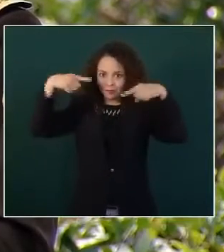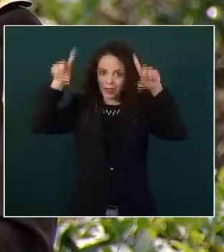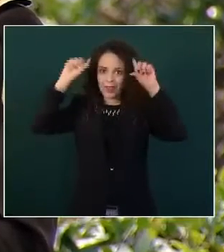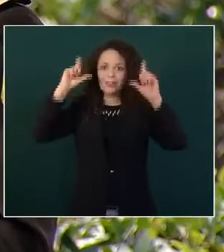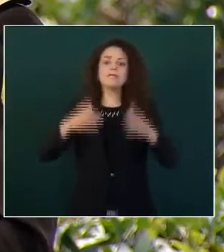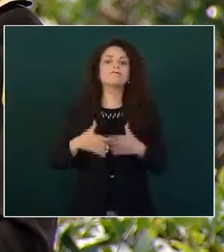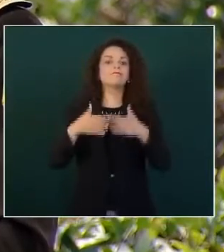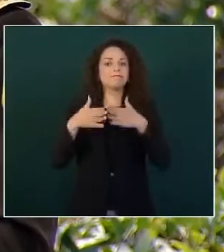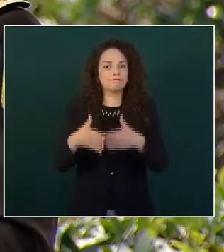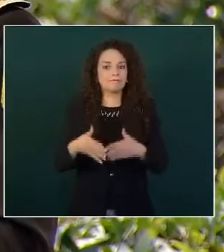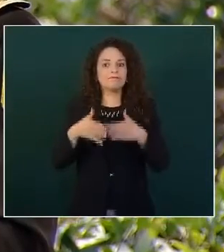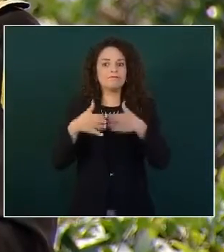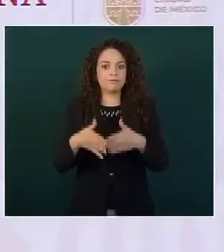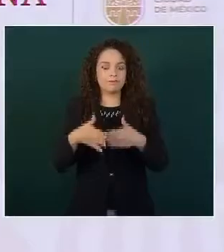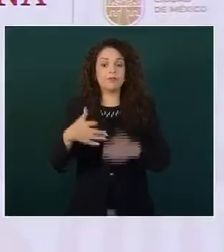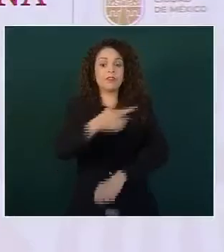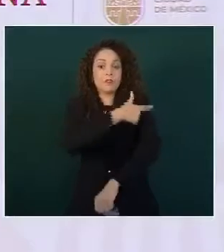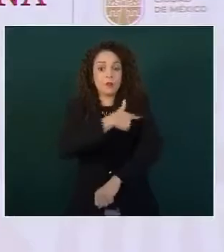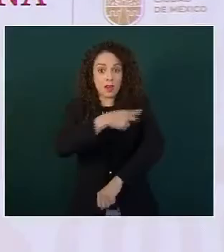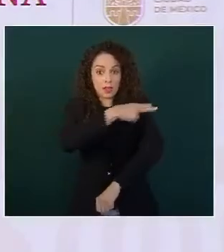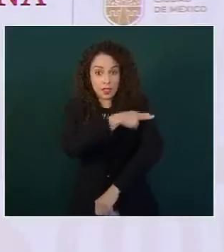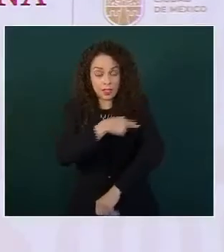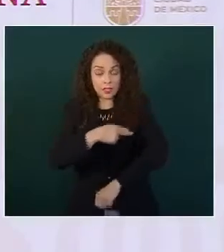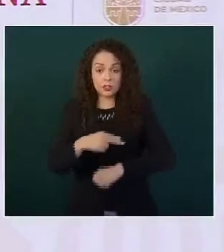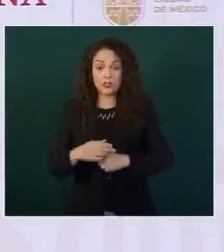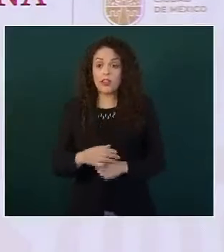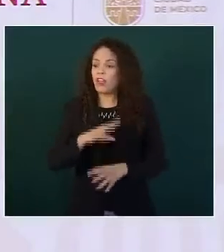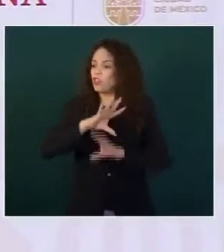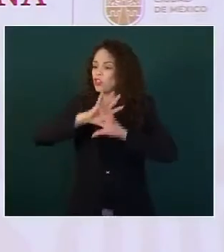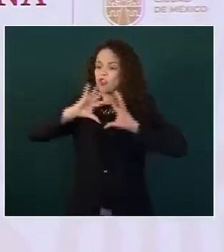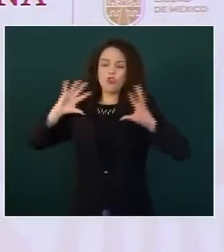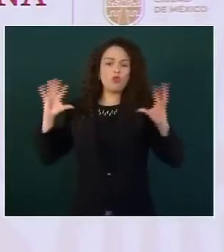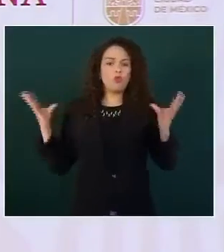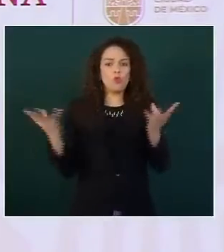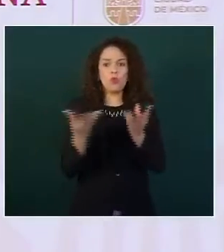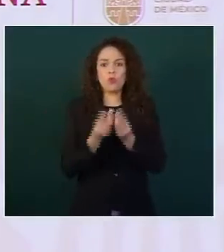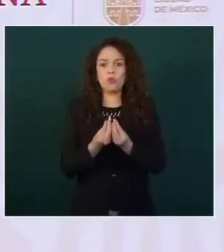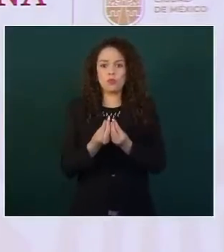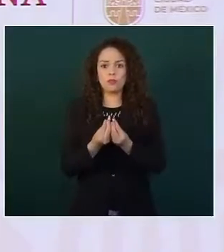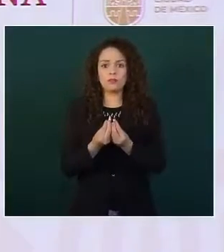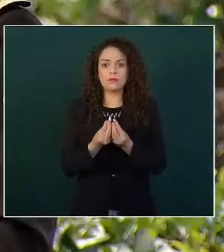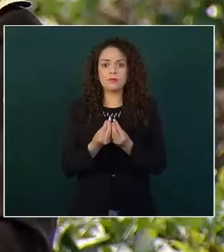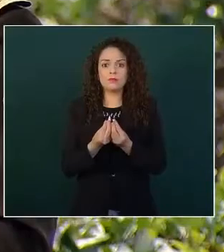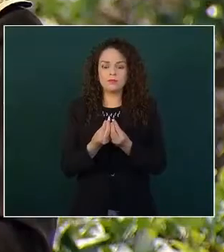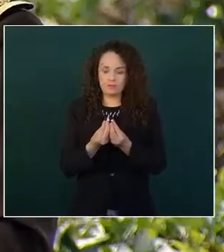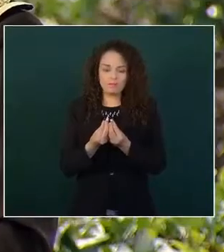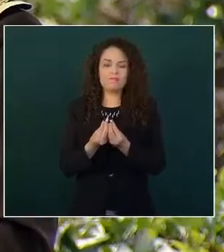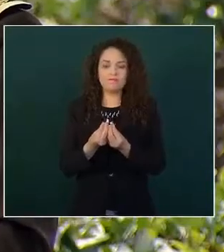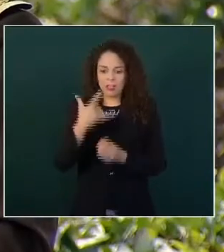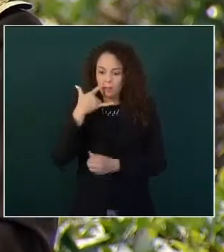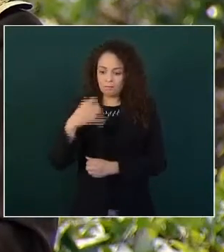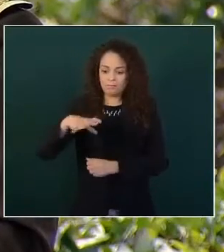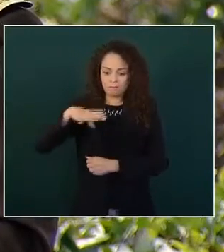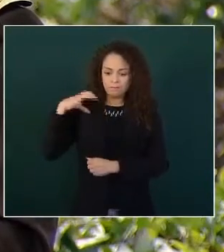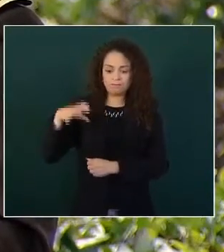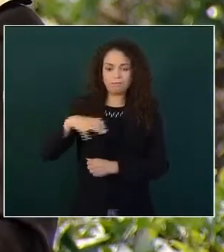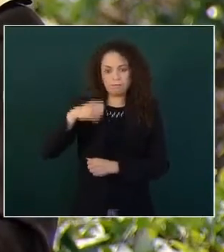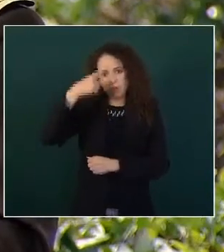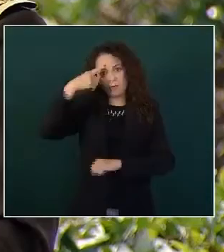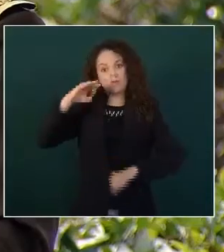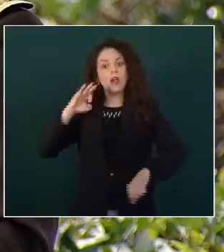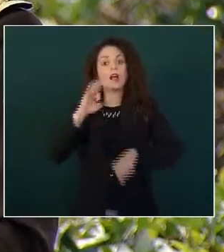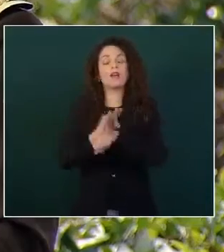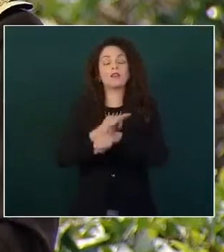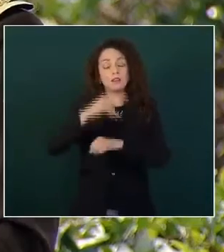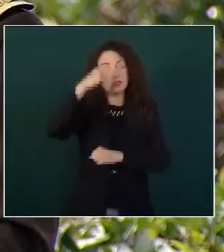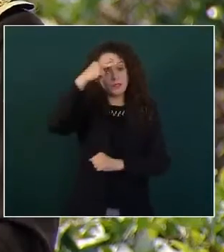navales, guardias nacionales, todos trabajando intensamente por México.